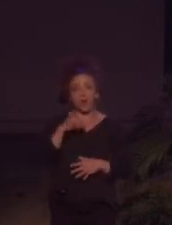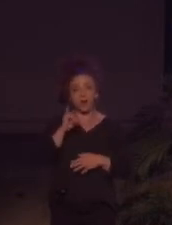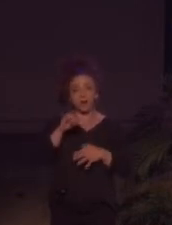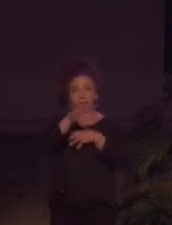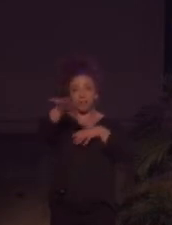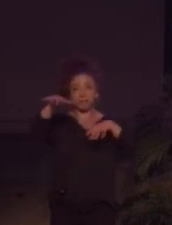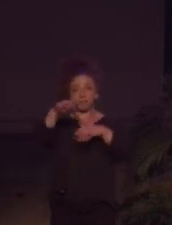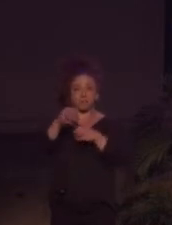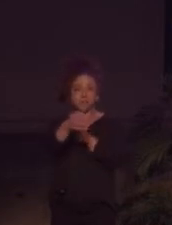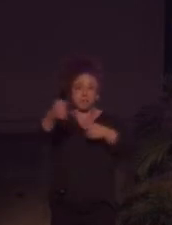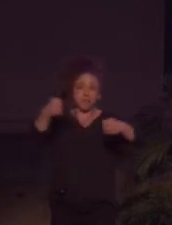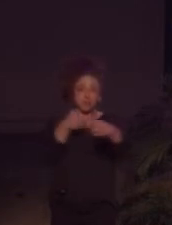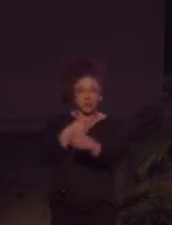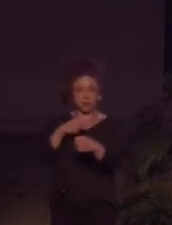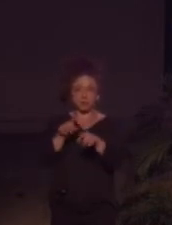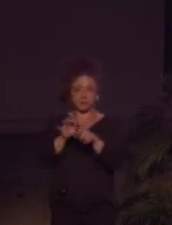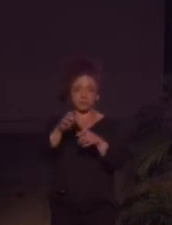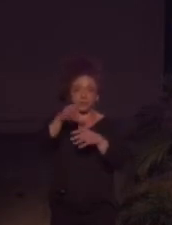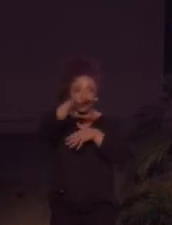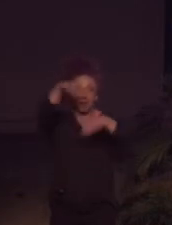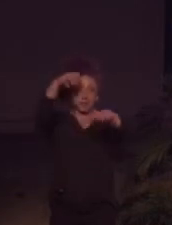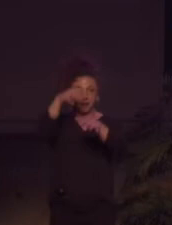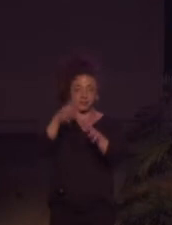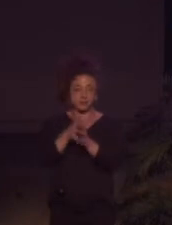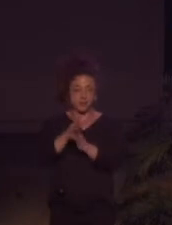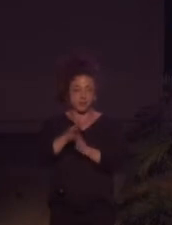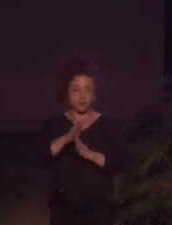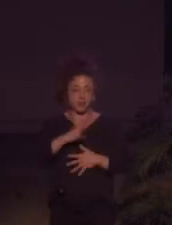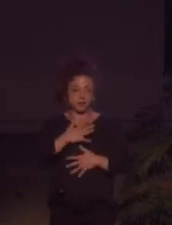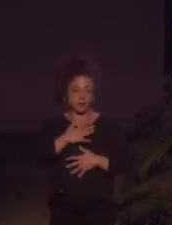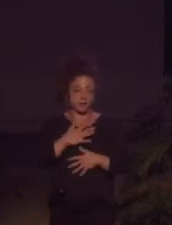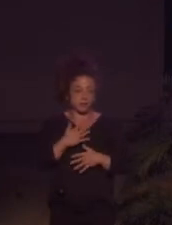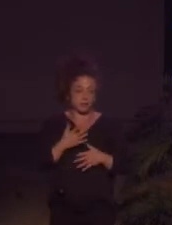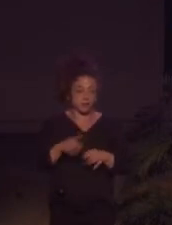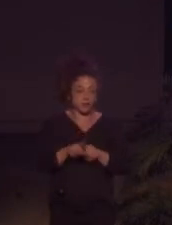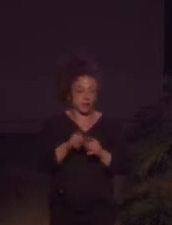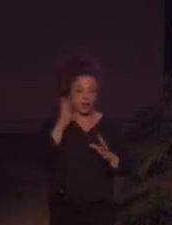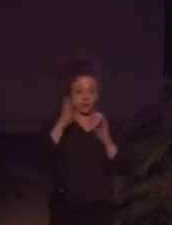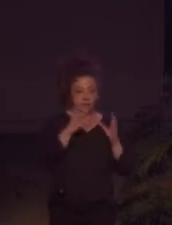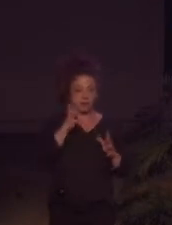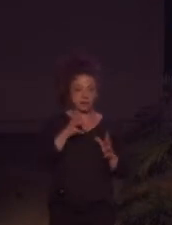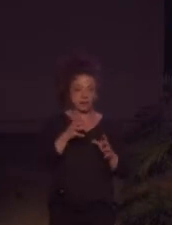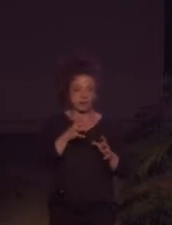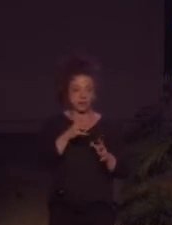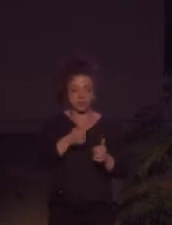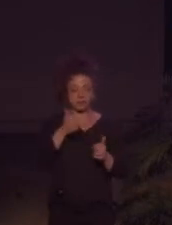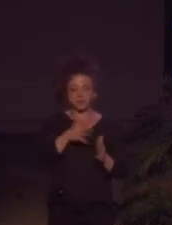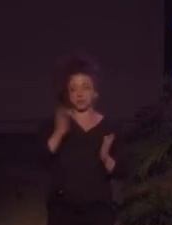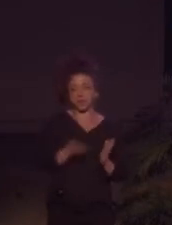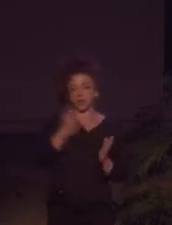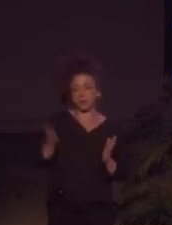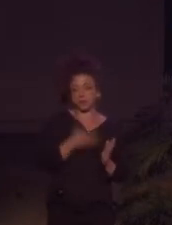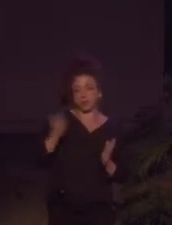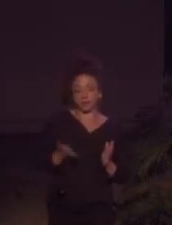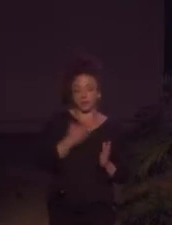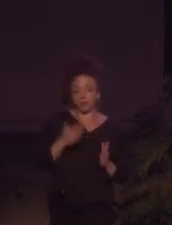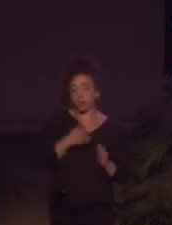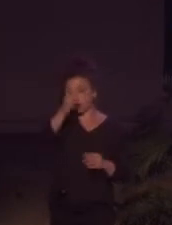no consideramos ni que eso sea, lo consideramos mercancía, ¿no? Lo que hablábamos de... Bueno, no sé, es un poco mi opinión.